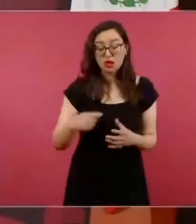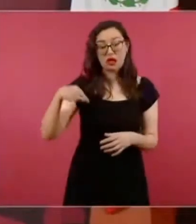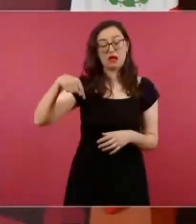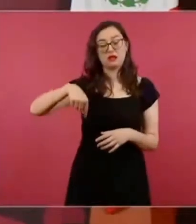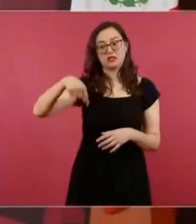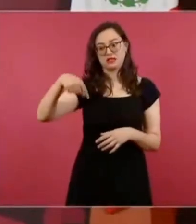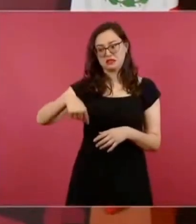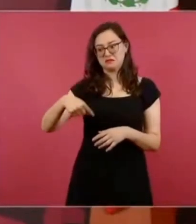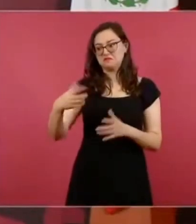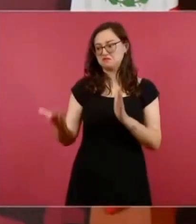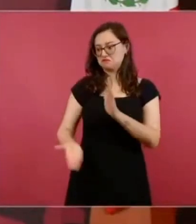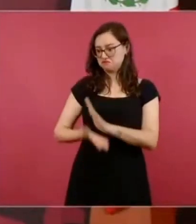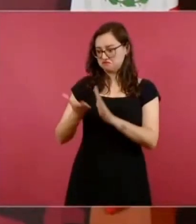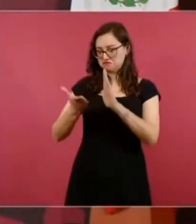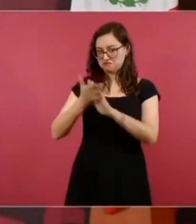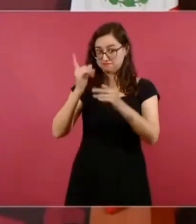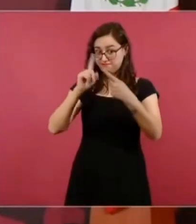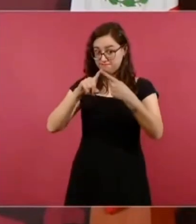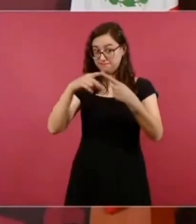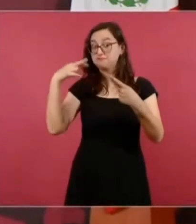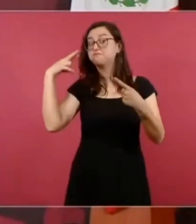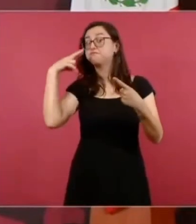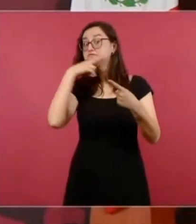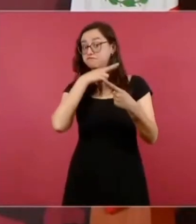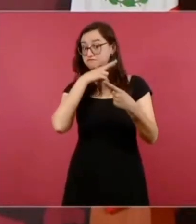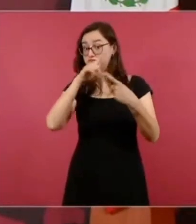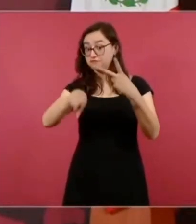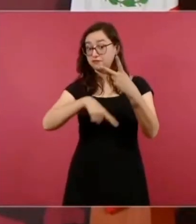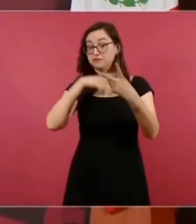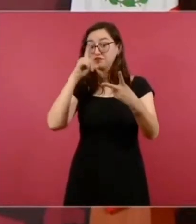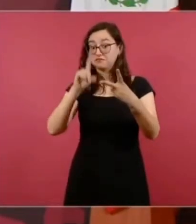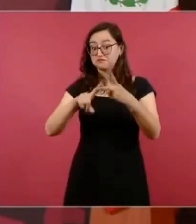tiempo y con menos costos.